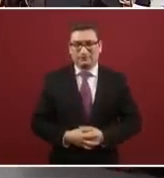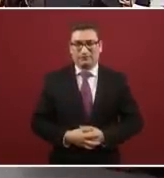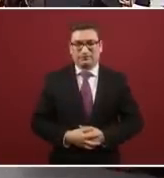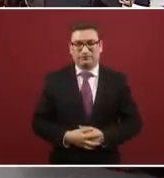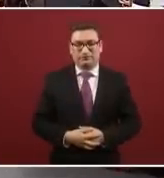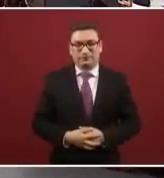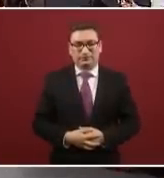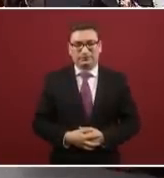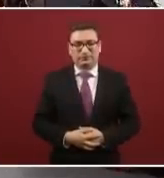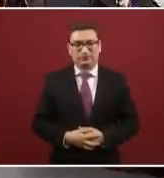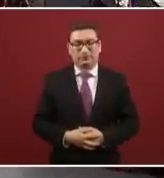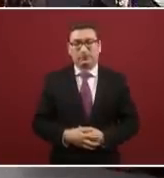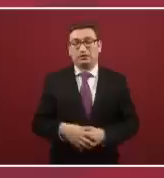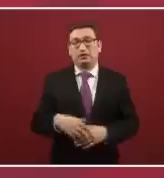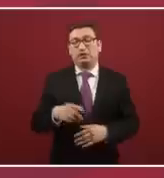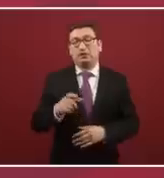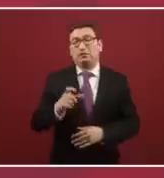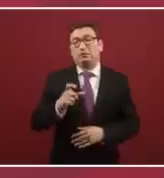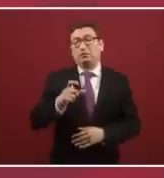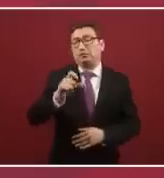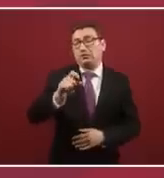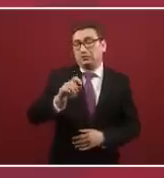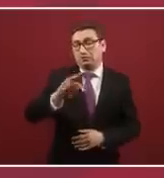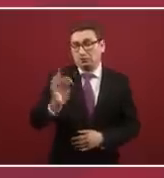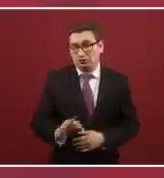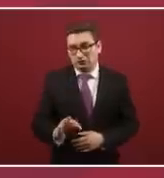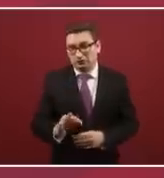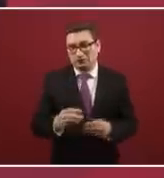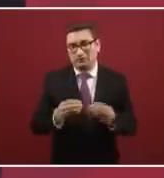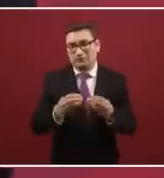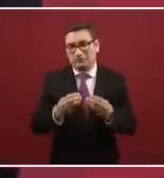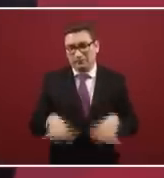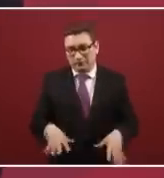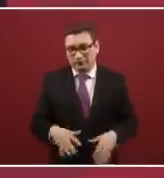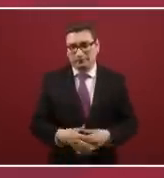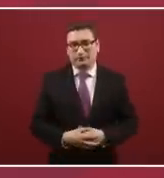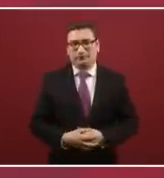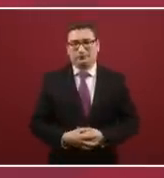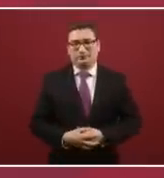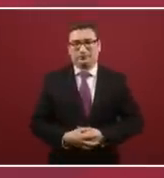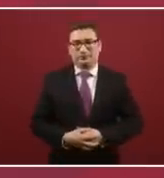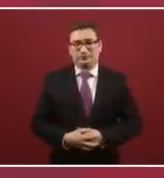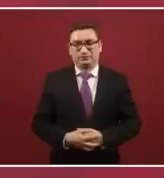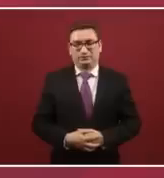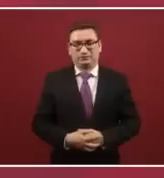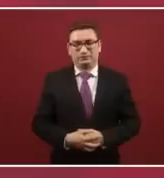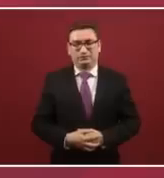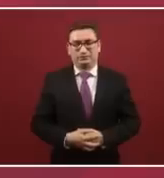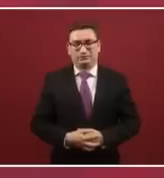se va a perder el 20% de